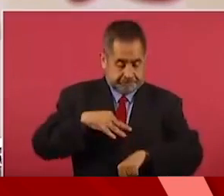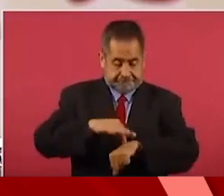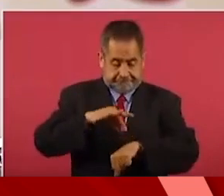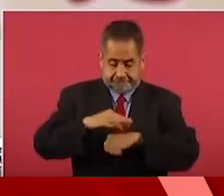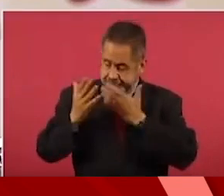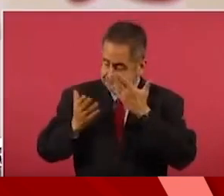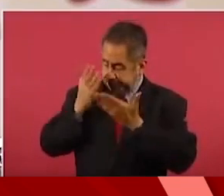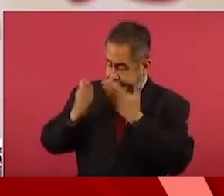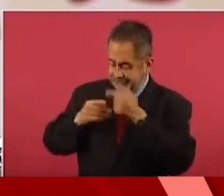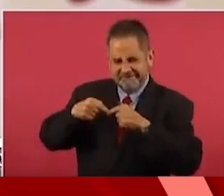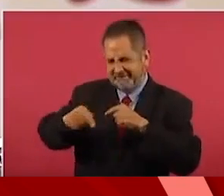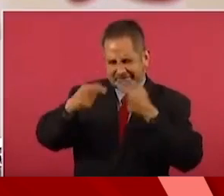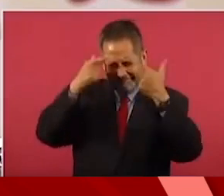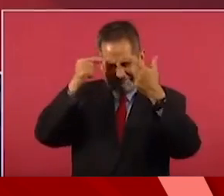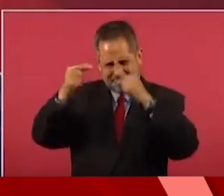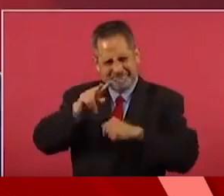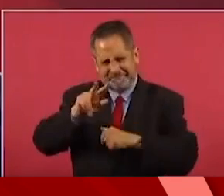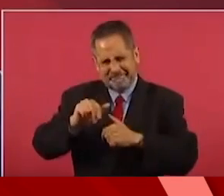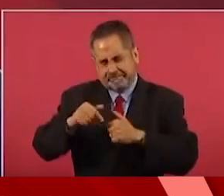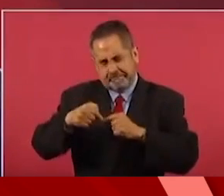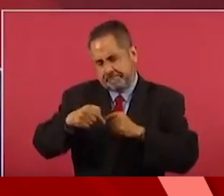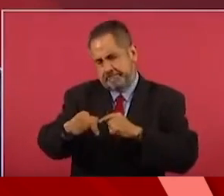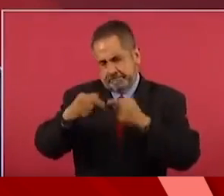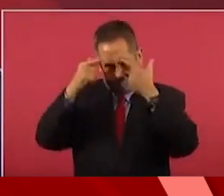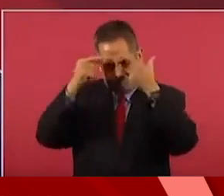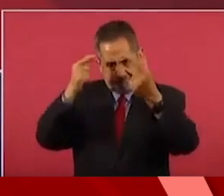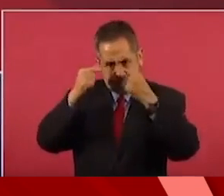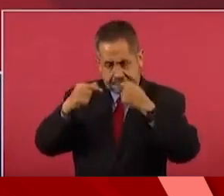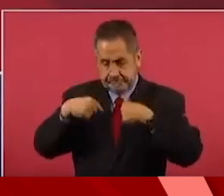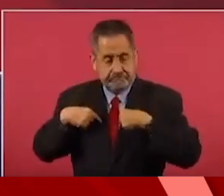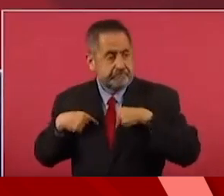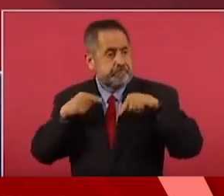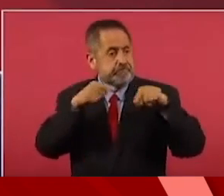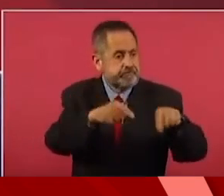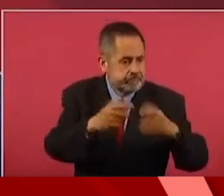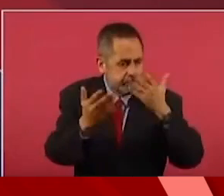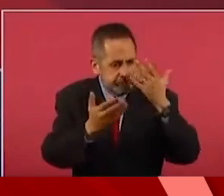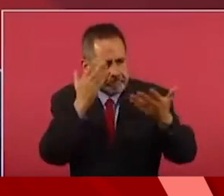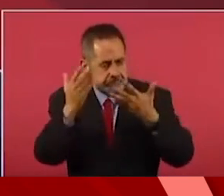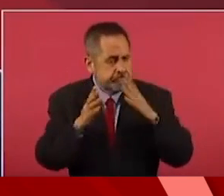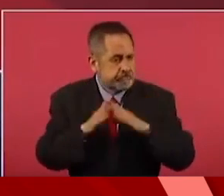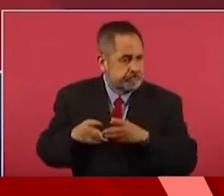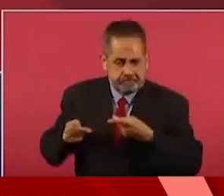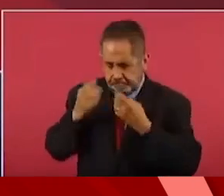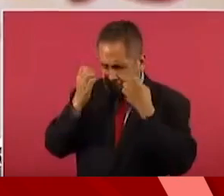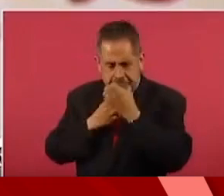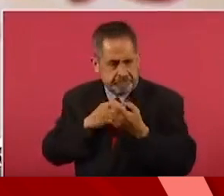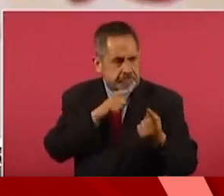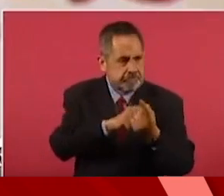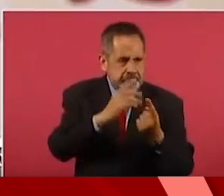el médico casi por recibirse, de hecho, ocupan ese tiempo para preparar su examen y desde luego